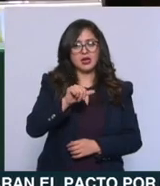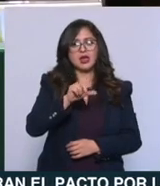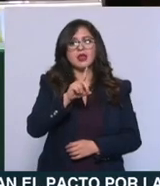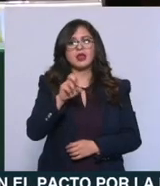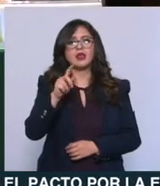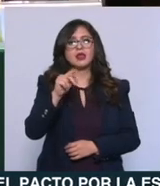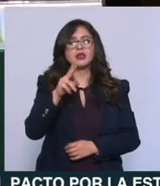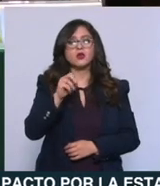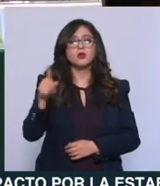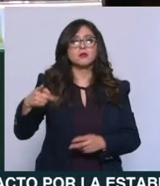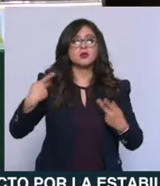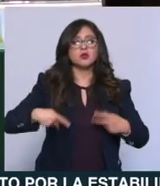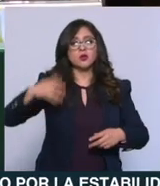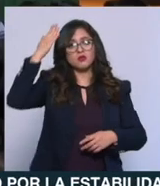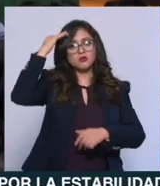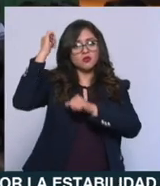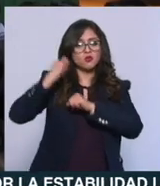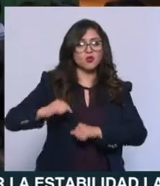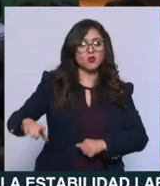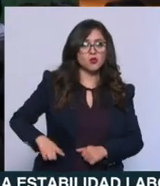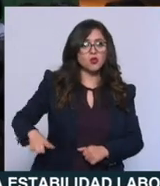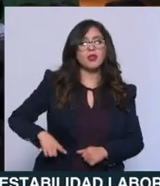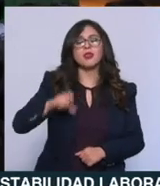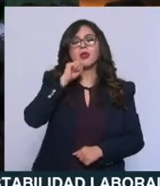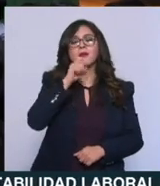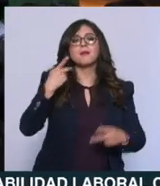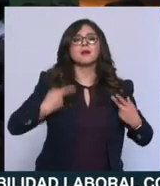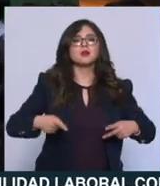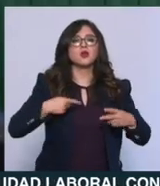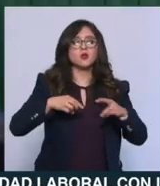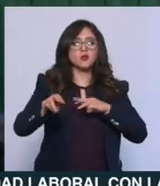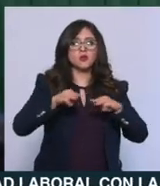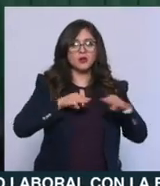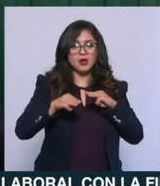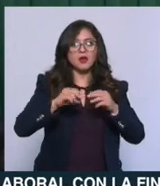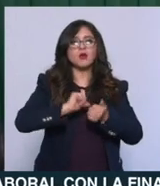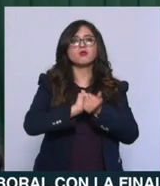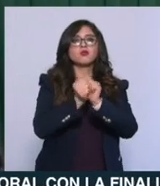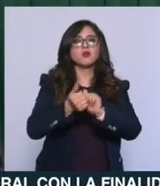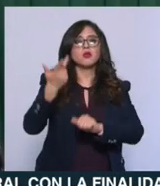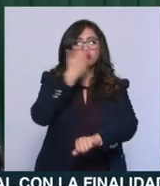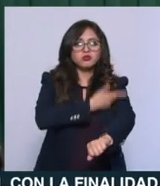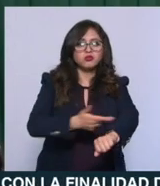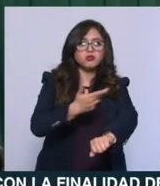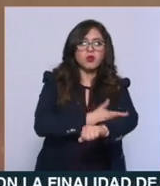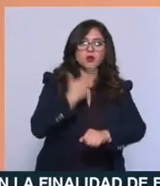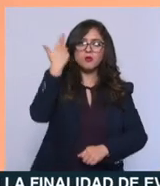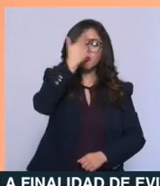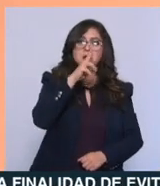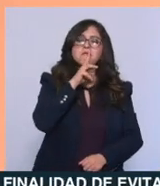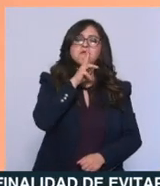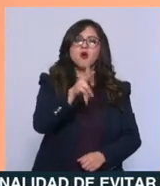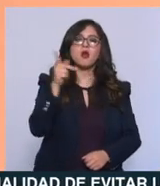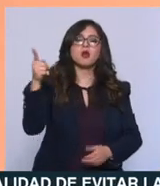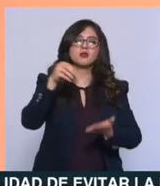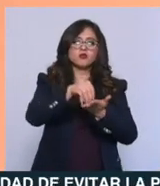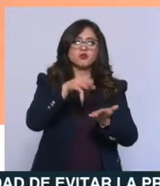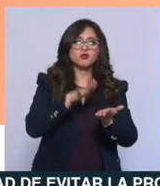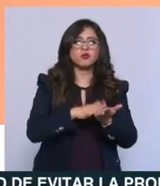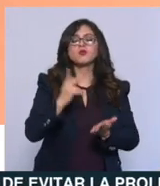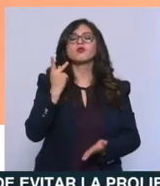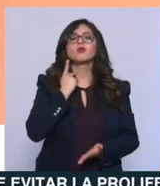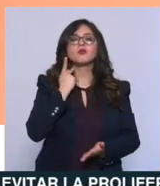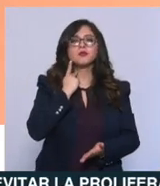capitalinas y expertos en movilidad. Se llamó a encontrar las mejores políticas públicas en el rubro. Estamos